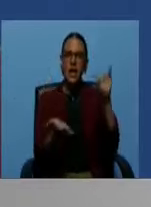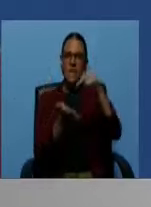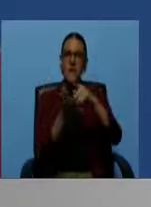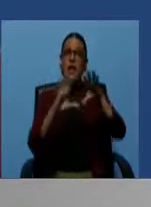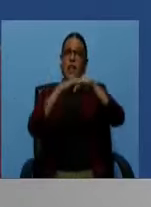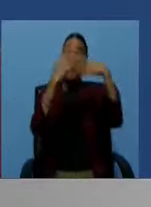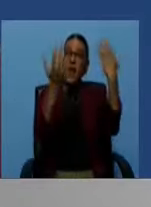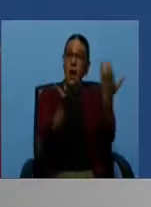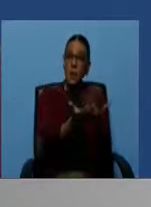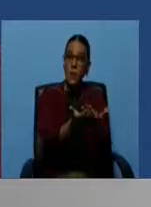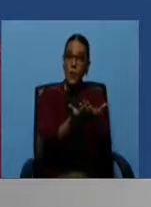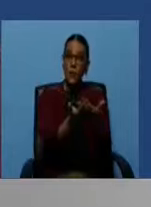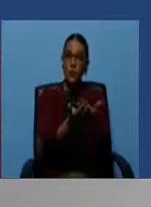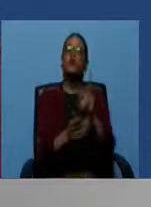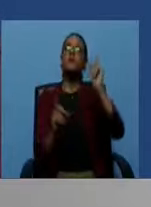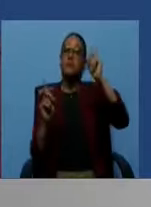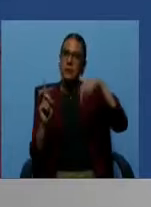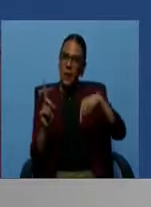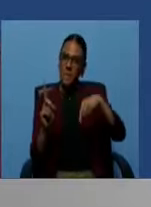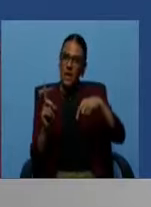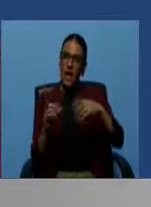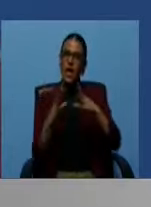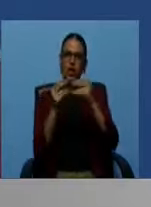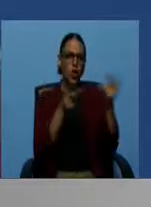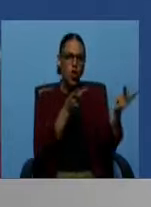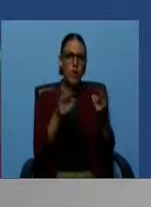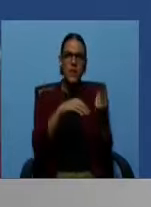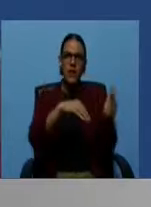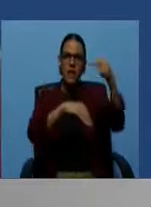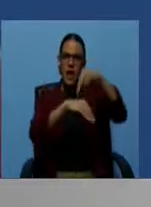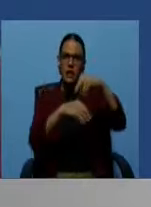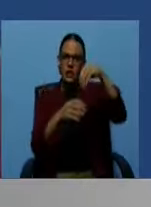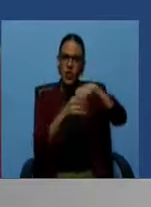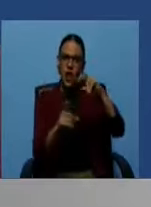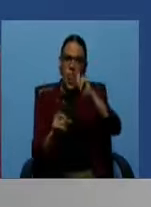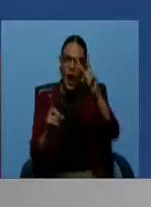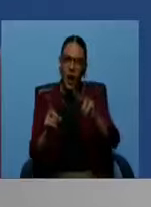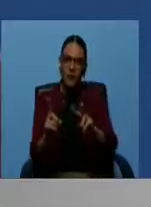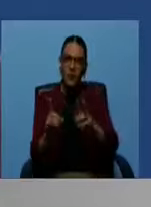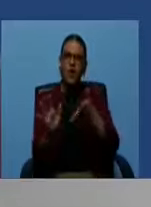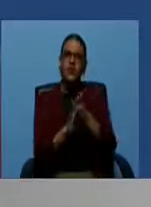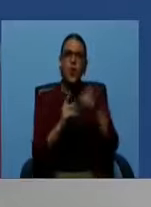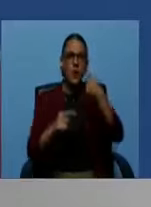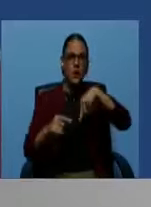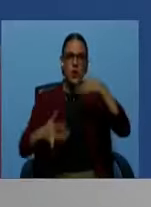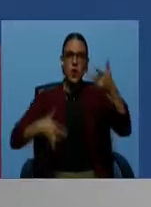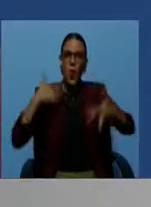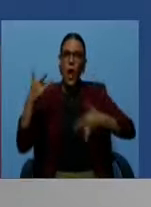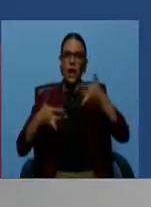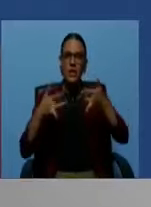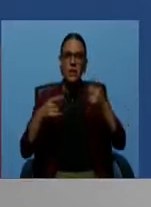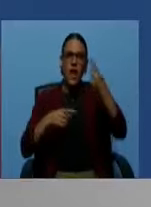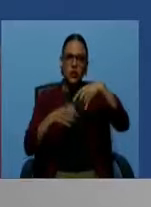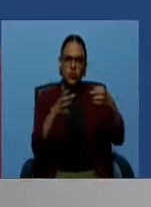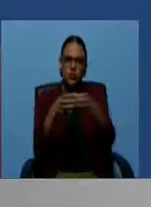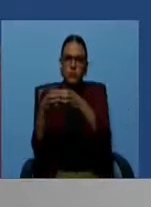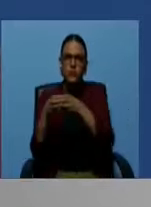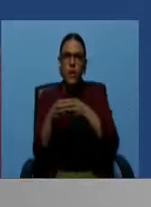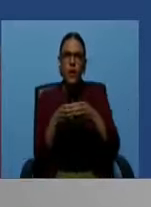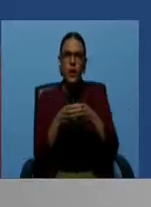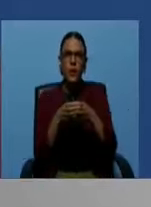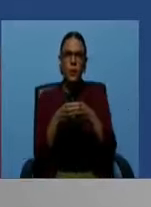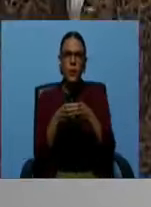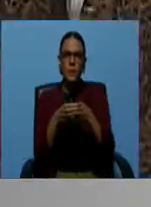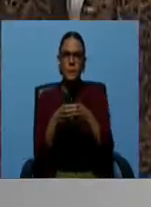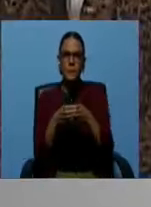mundo y también los invitados nacionales a un evento que agrupa, yo